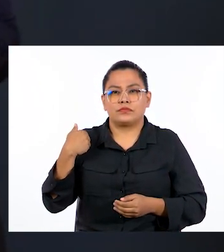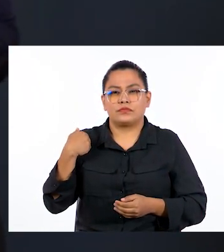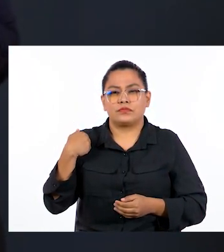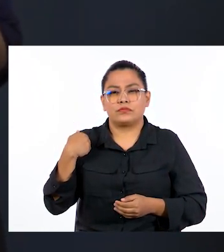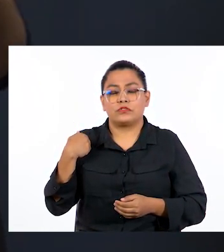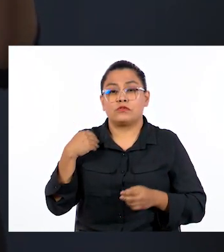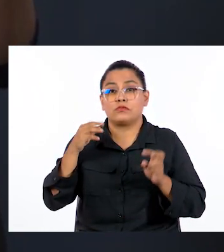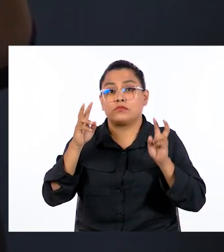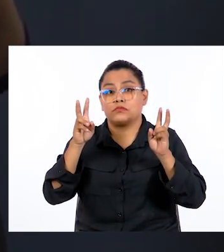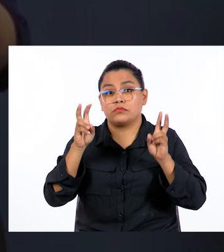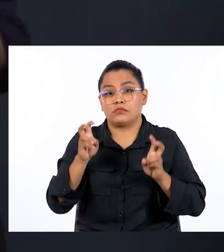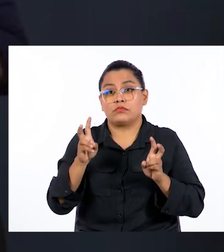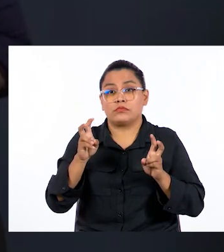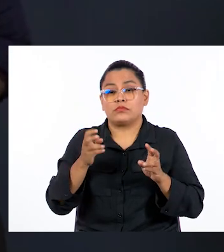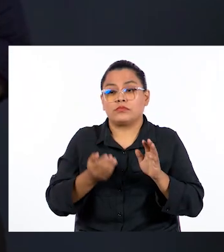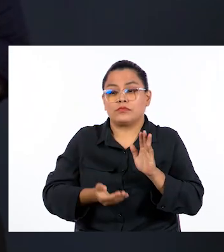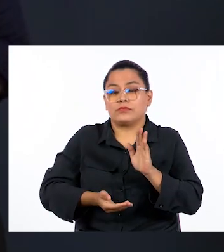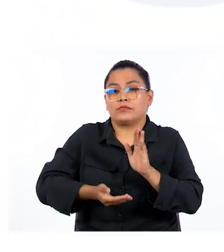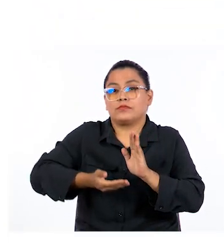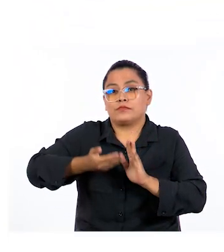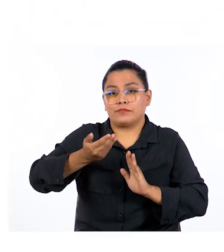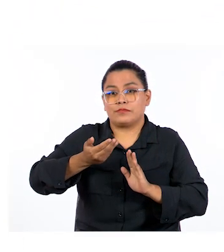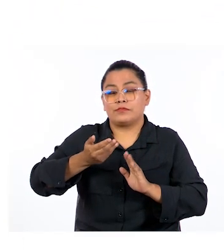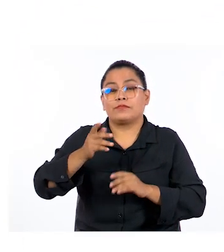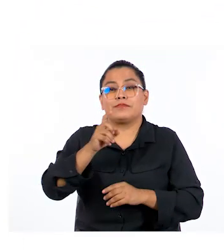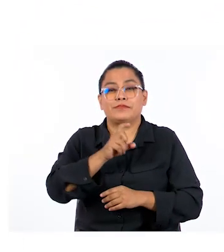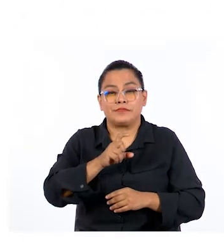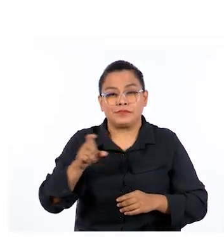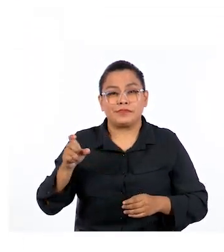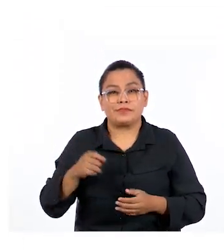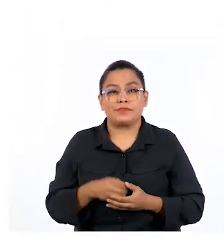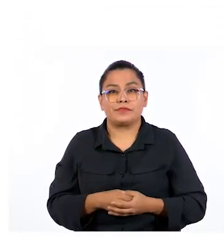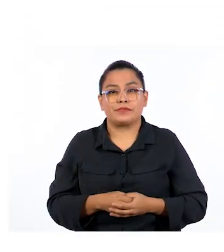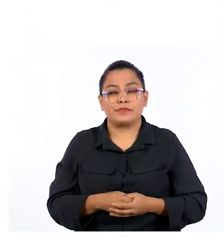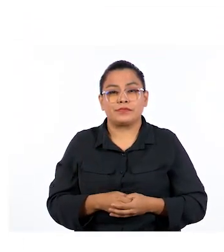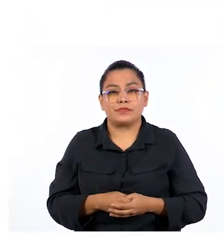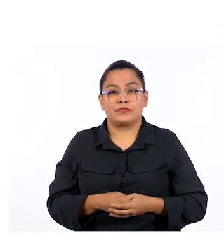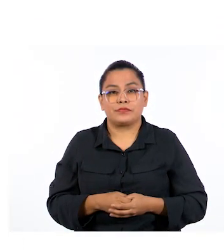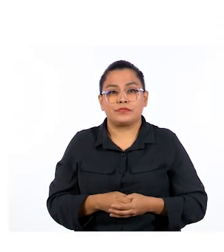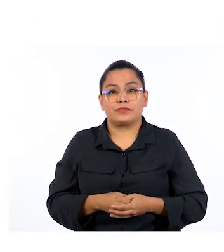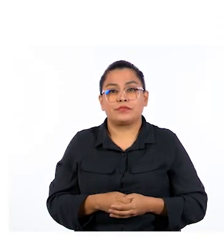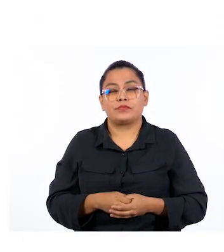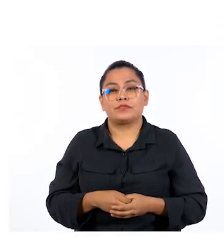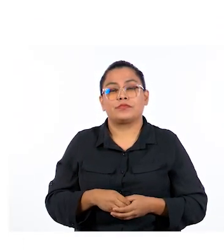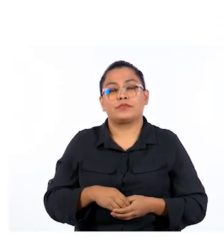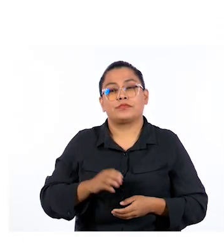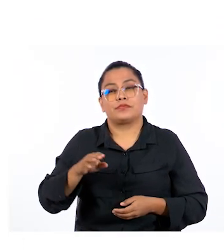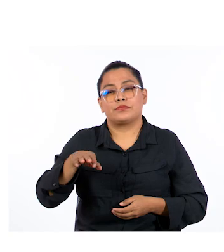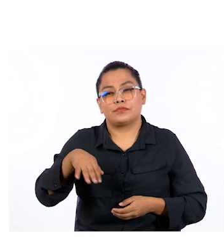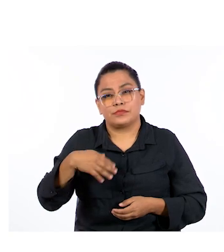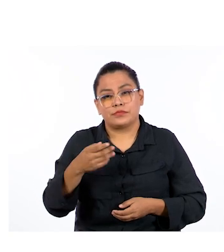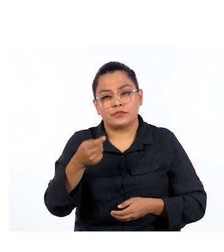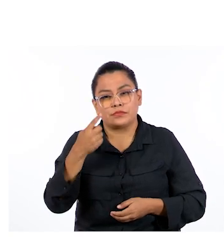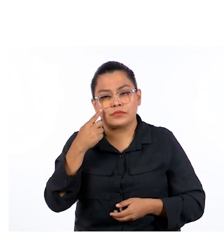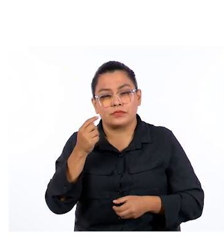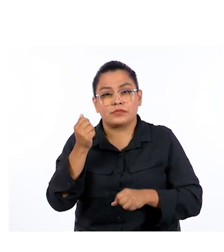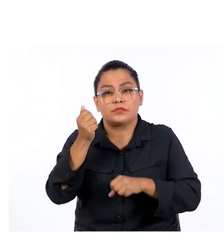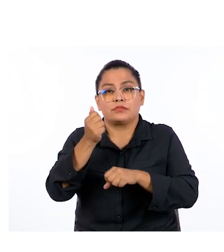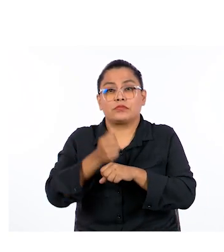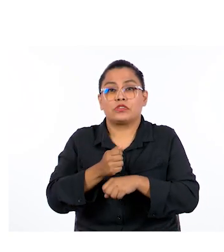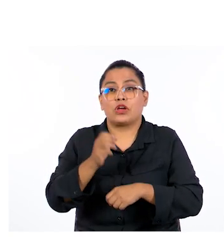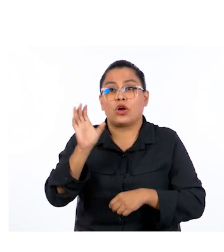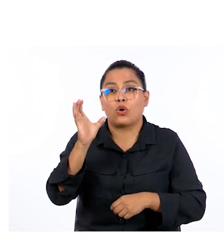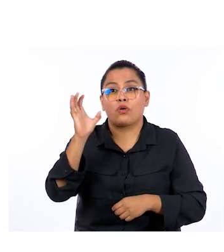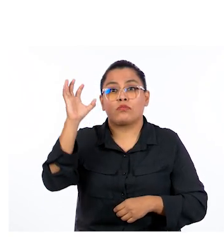los contenidos que se van a desarrollar en esta semana. Más abajo, en la consolidación de color